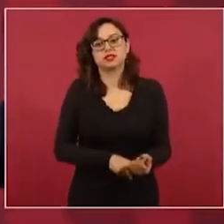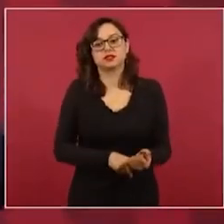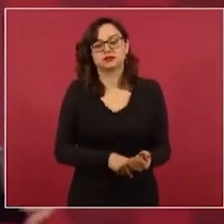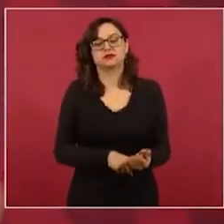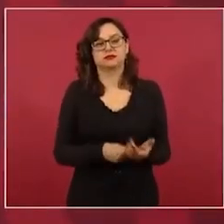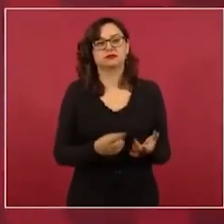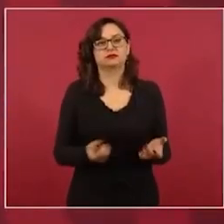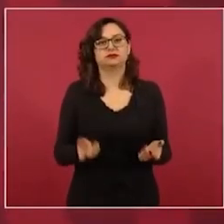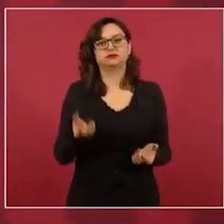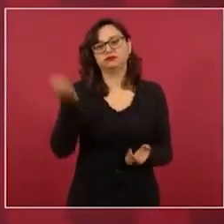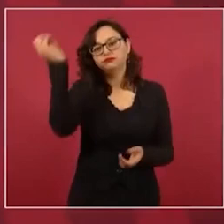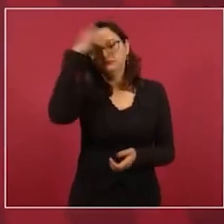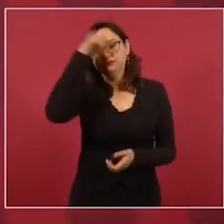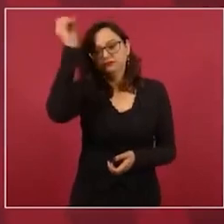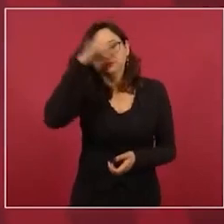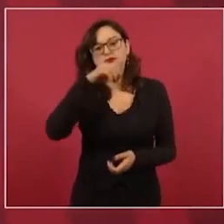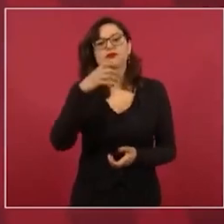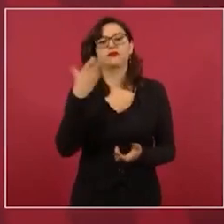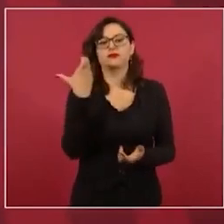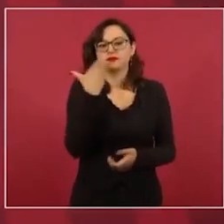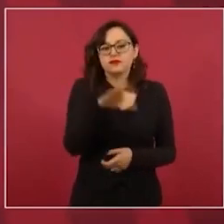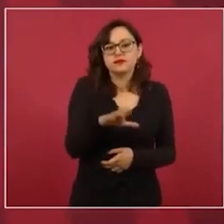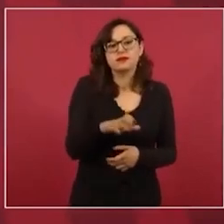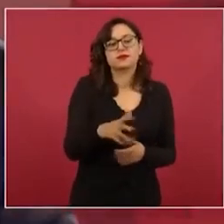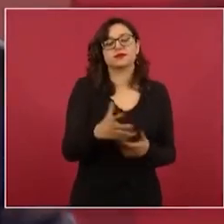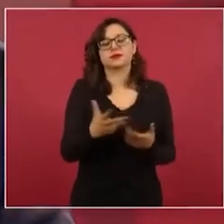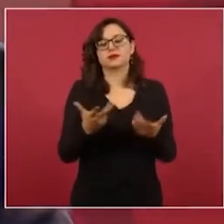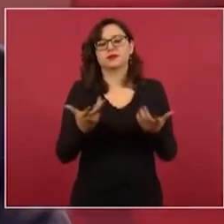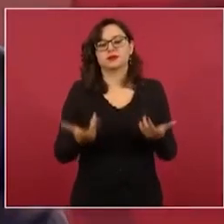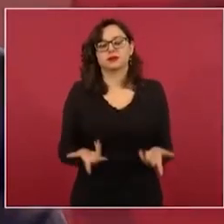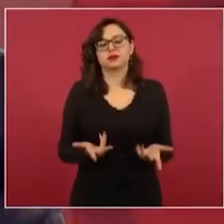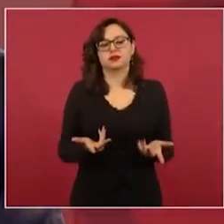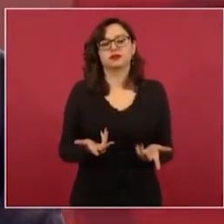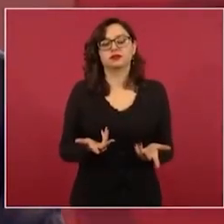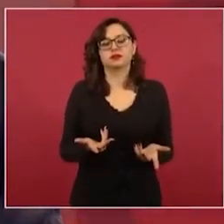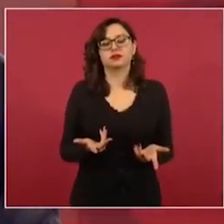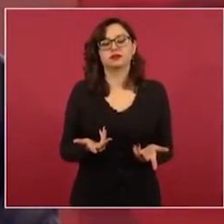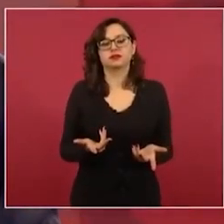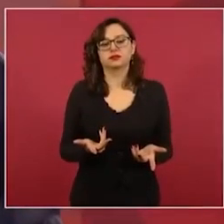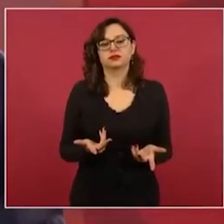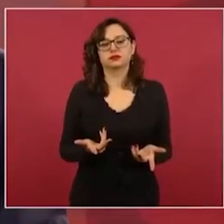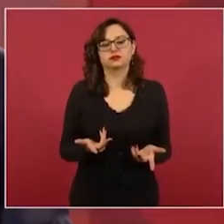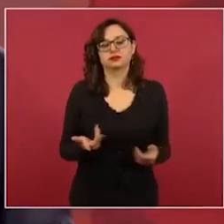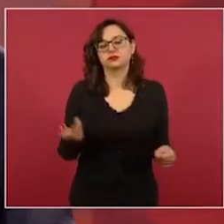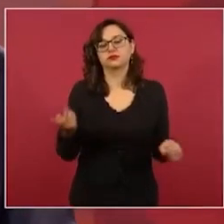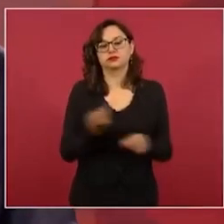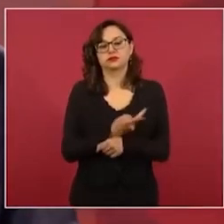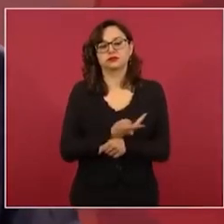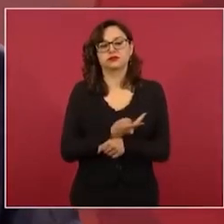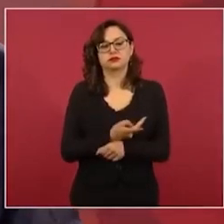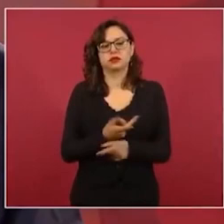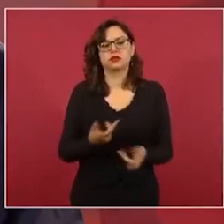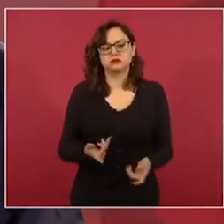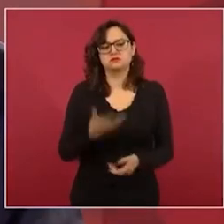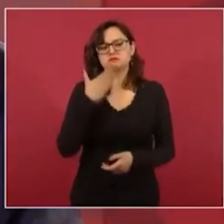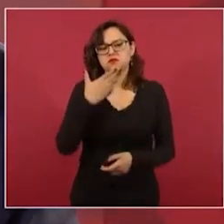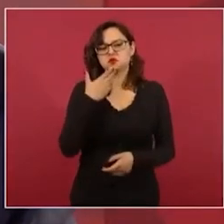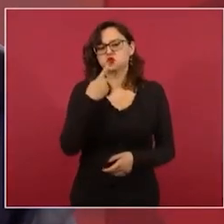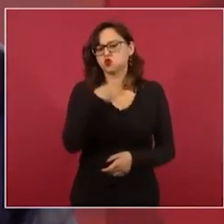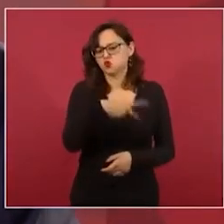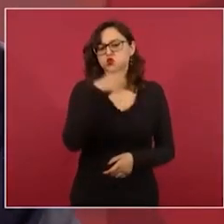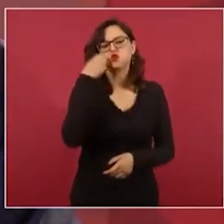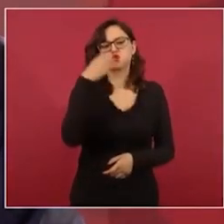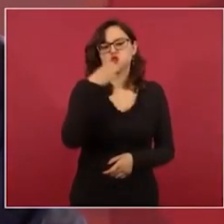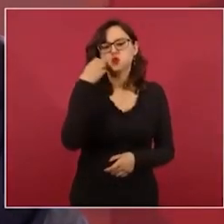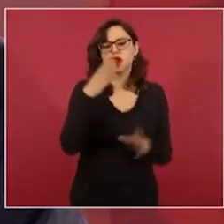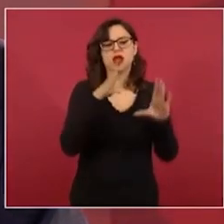hay. Pues el amor, que es algo muy bueno, a la naturaleza, como